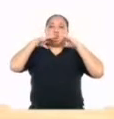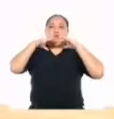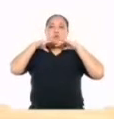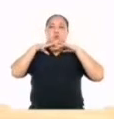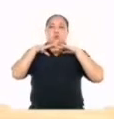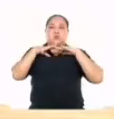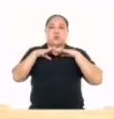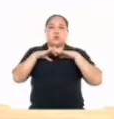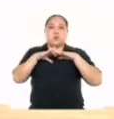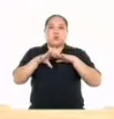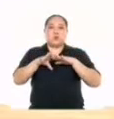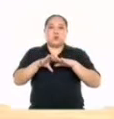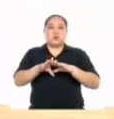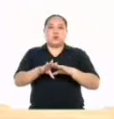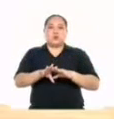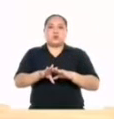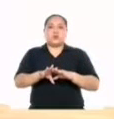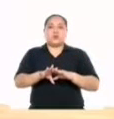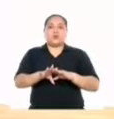Exhalamos.